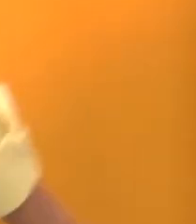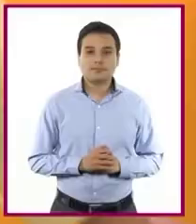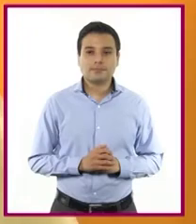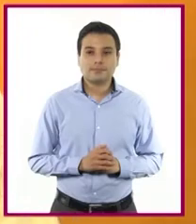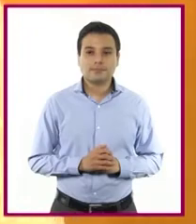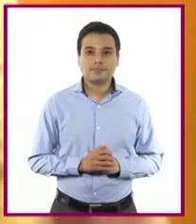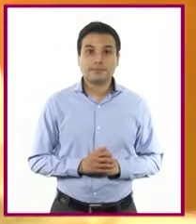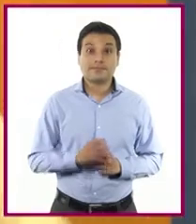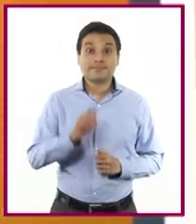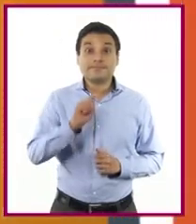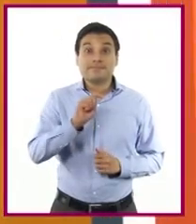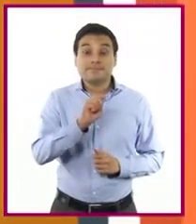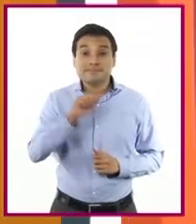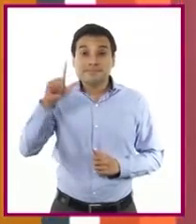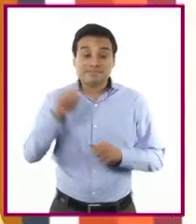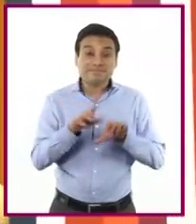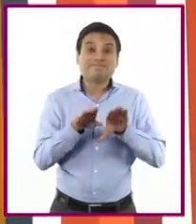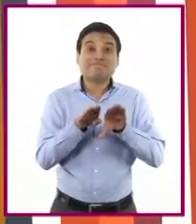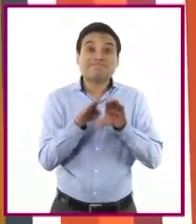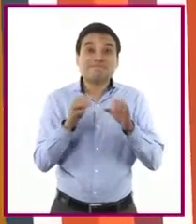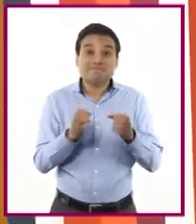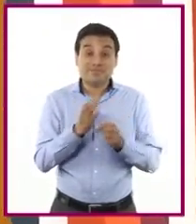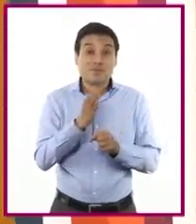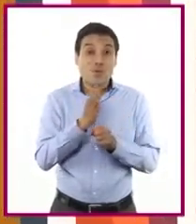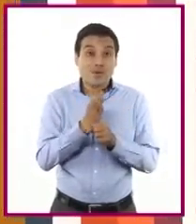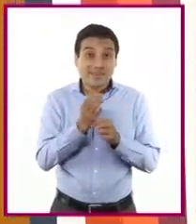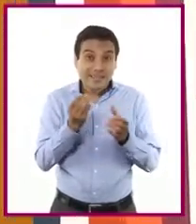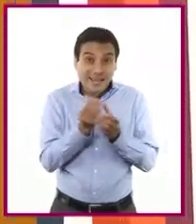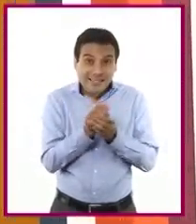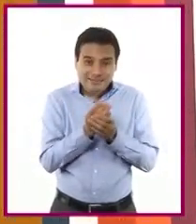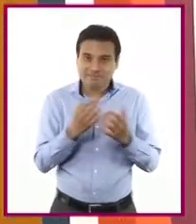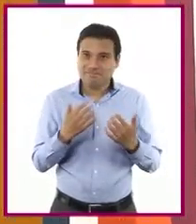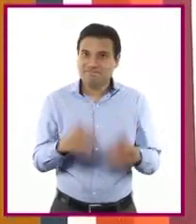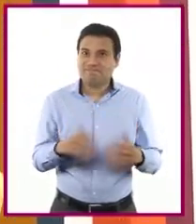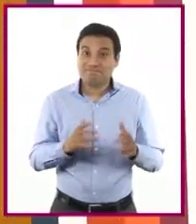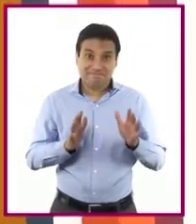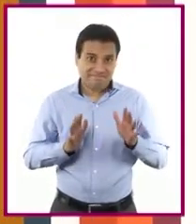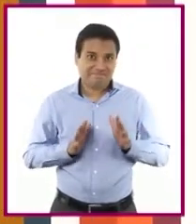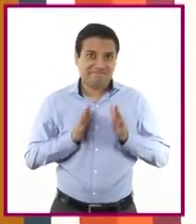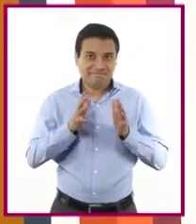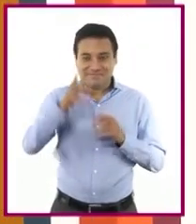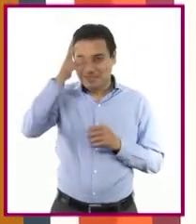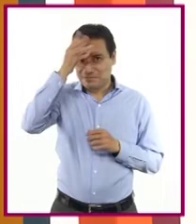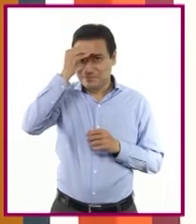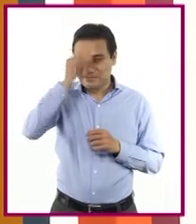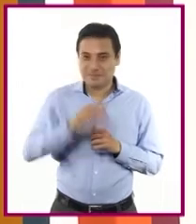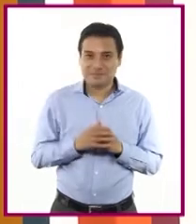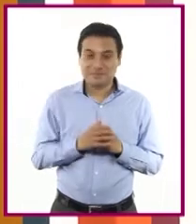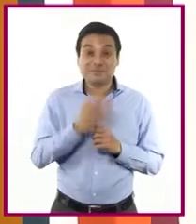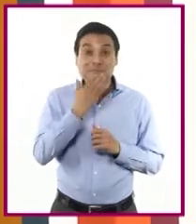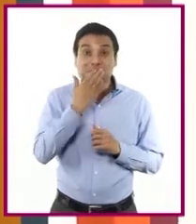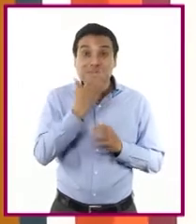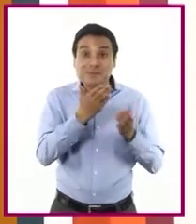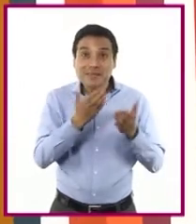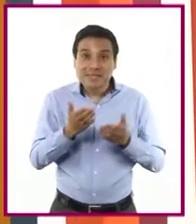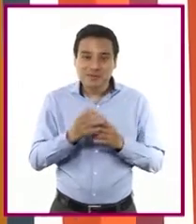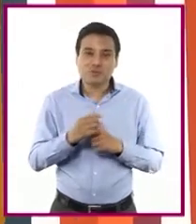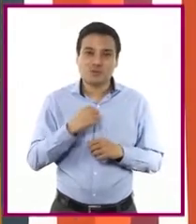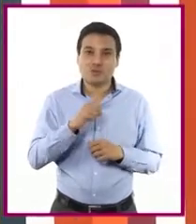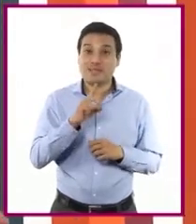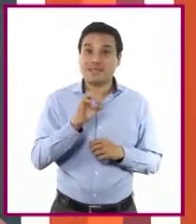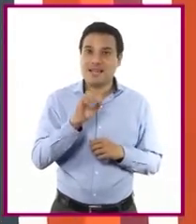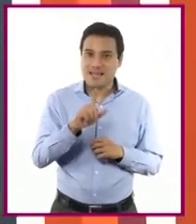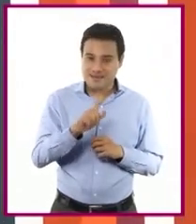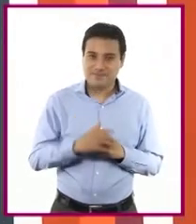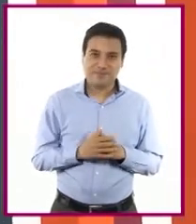¡Hey! ¿Qué tal? ¿Qué tal? ¿Qué tal? Esta sesión estará llena de sorpresas y aprendizajes. Alumnas y alumnos, sean ustedes bienvenidos. Soy Daniel Jaime